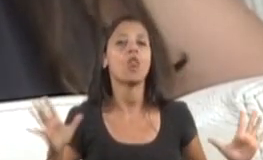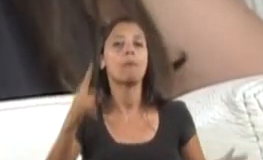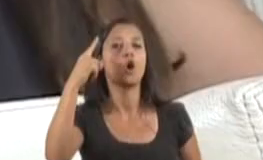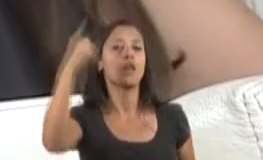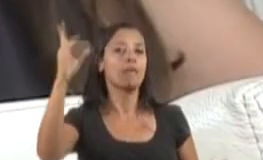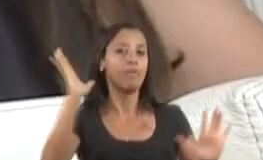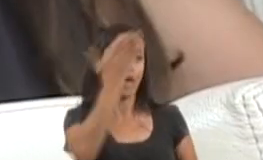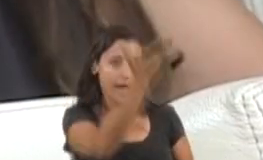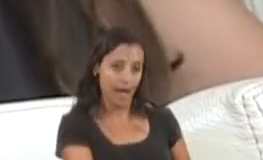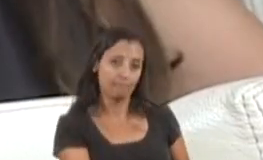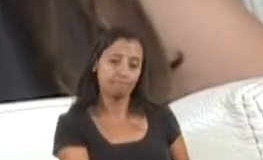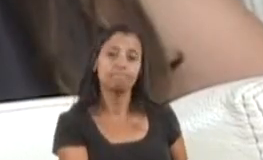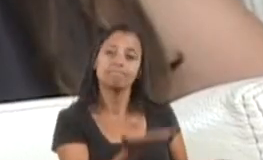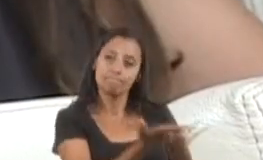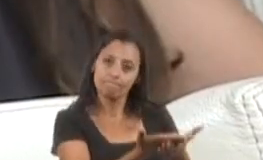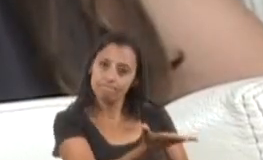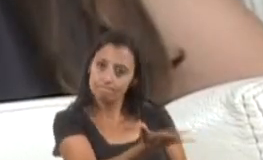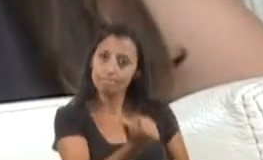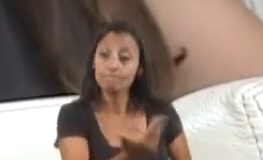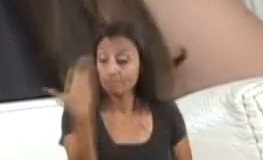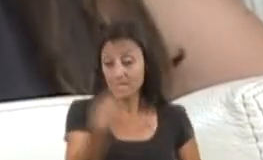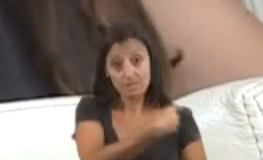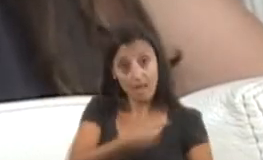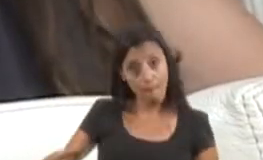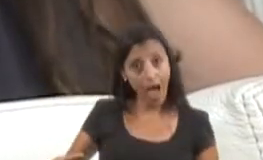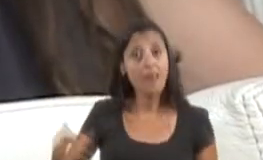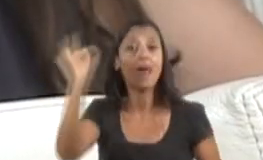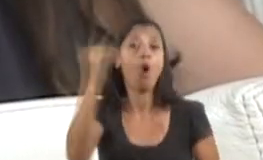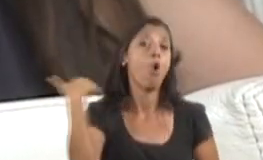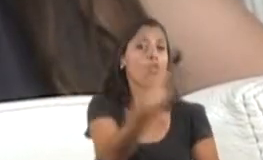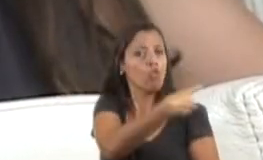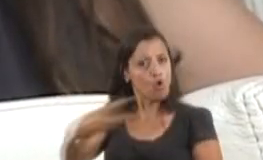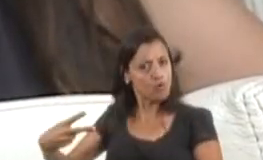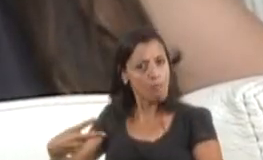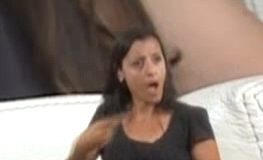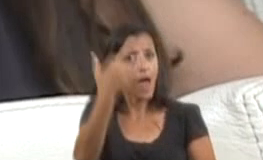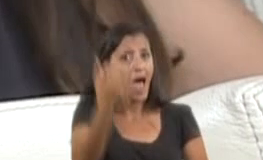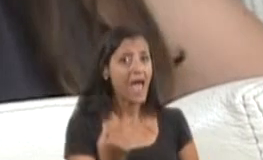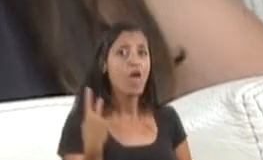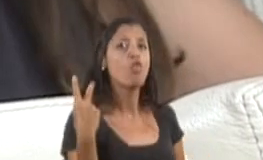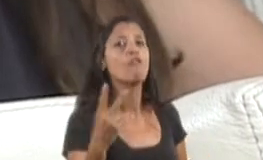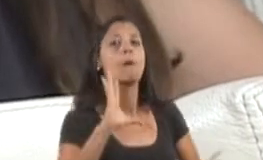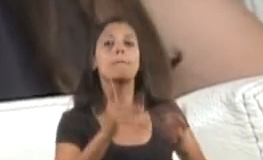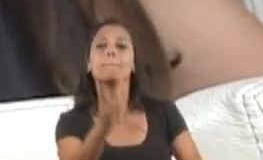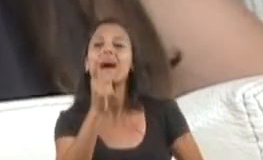posicionamiento. Esta última semana o estas últimas 2 semanas ve a 2 Milei.